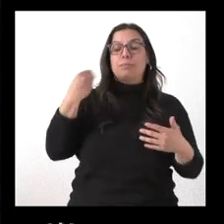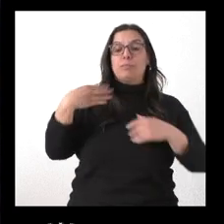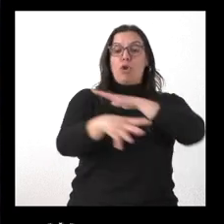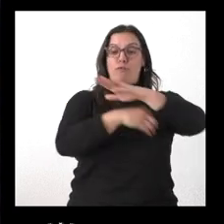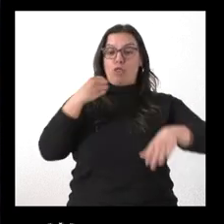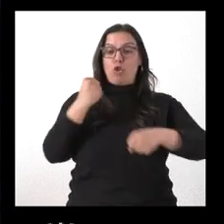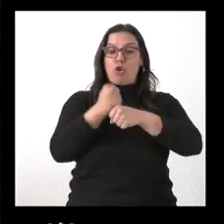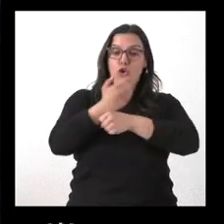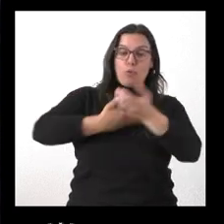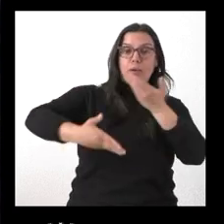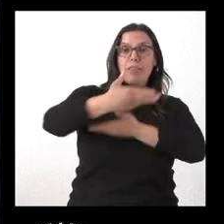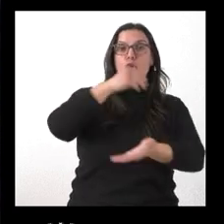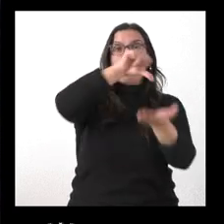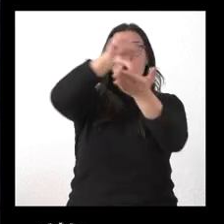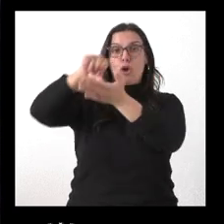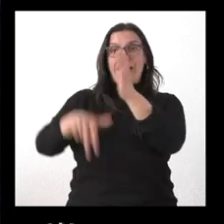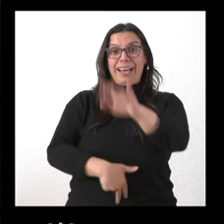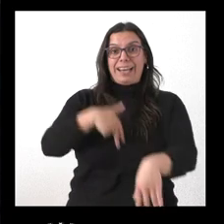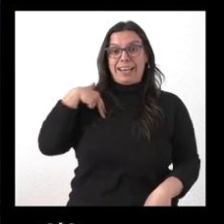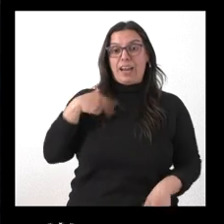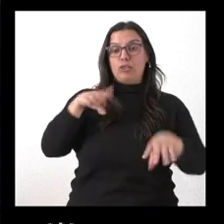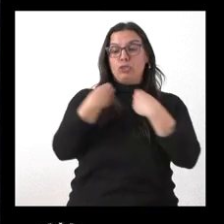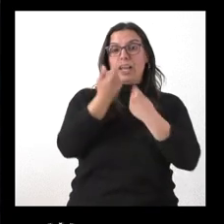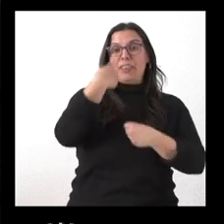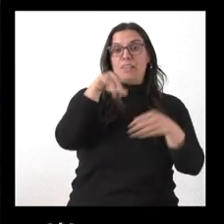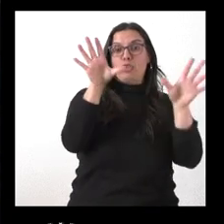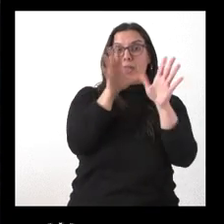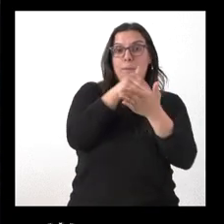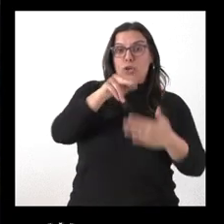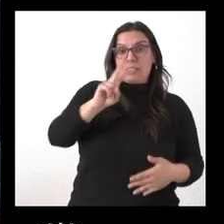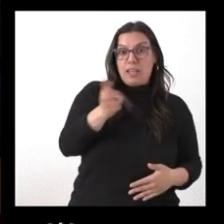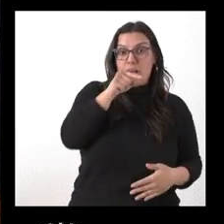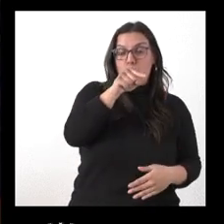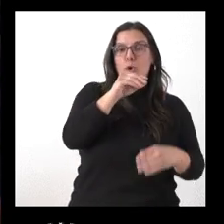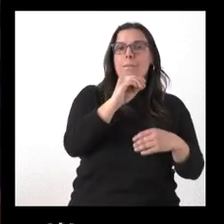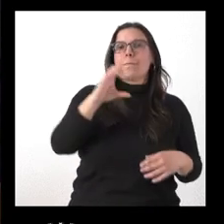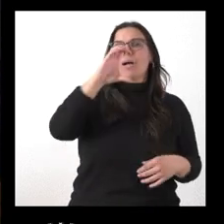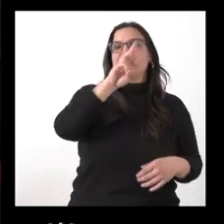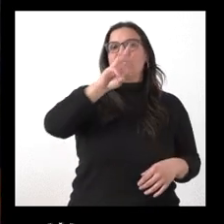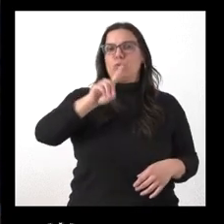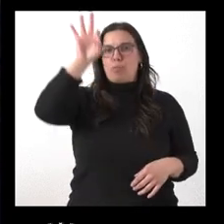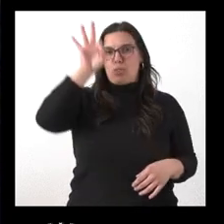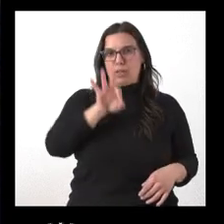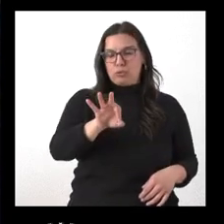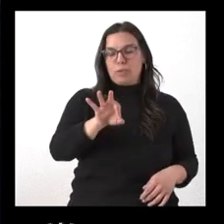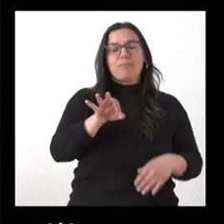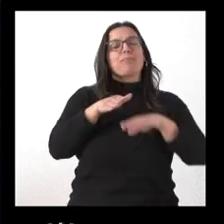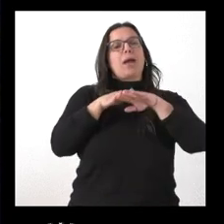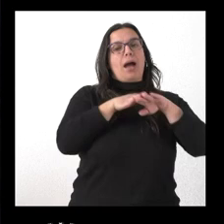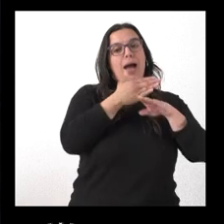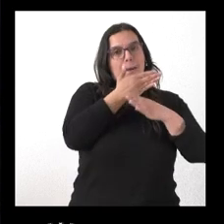local general que tiene 110 millones de euros Bueno pues se ha incrementado en un 31%. aparte